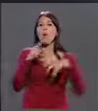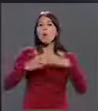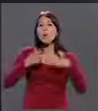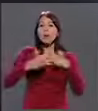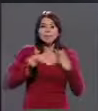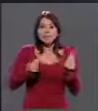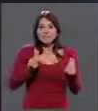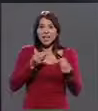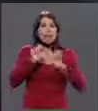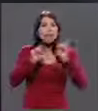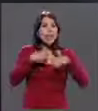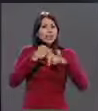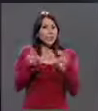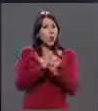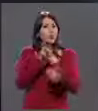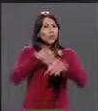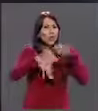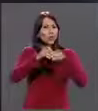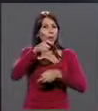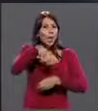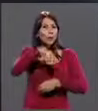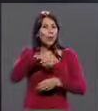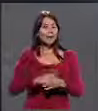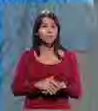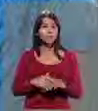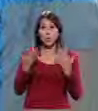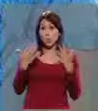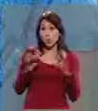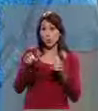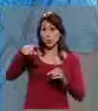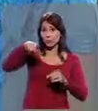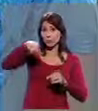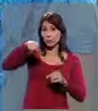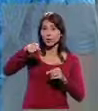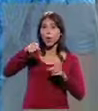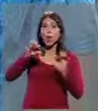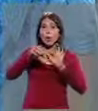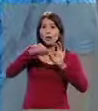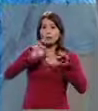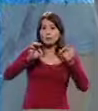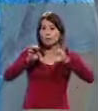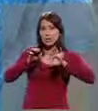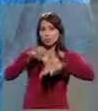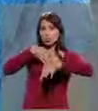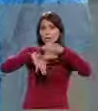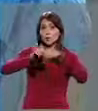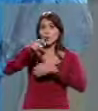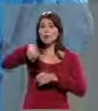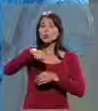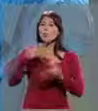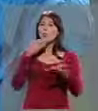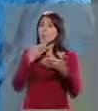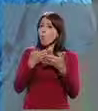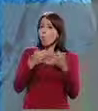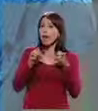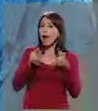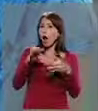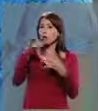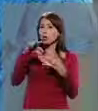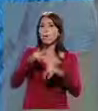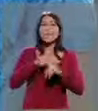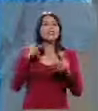del problema Qué se puede hacer con con estos sustitutos bueno los sustitutos son una buena opción pero siempre dentro de un plan de